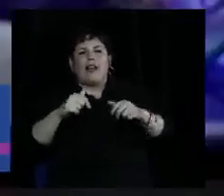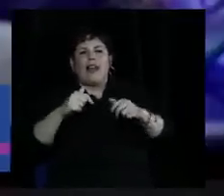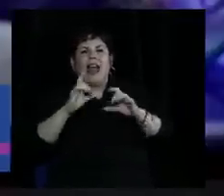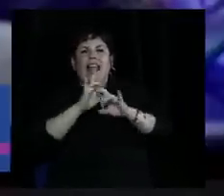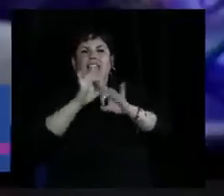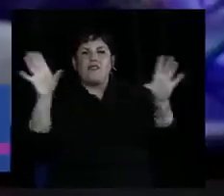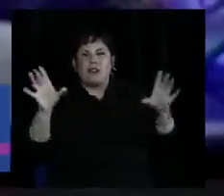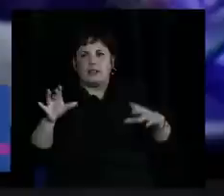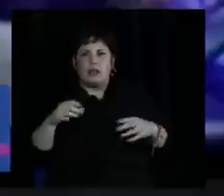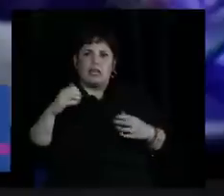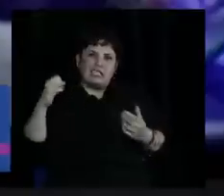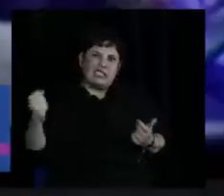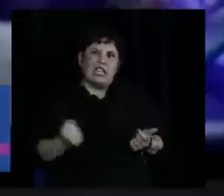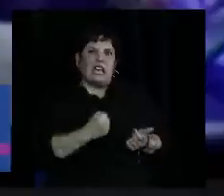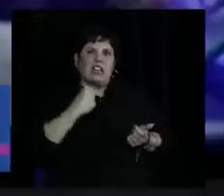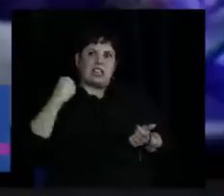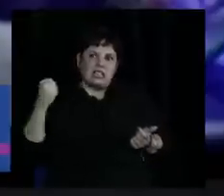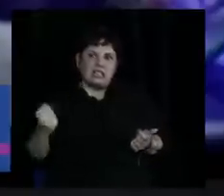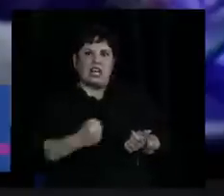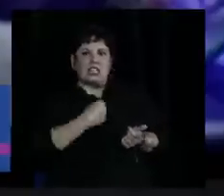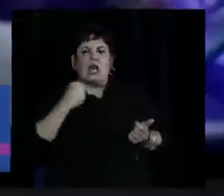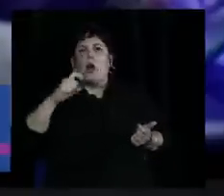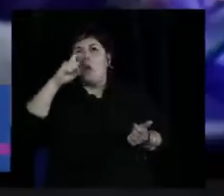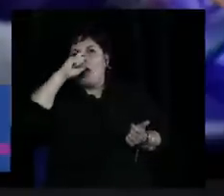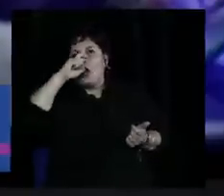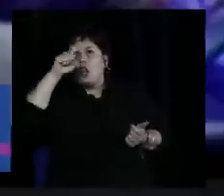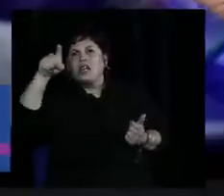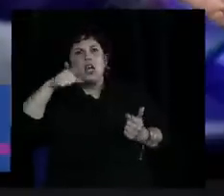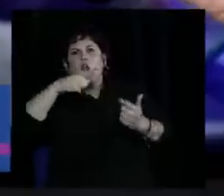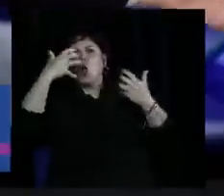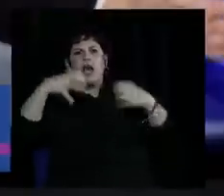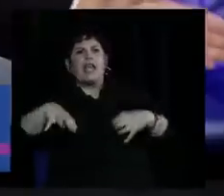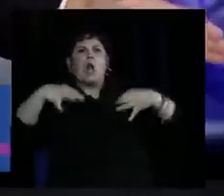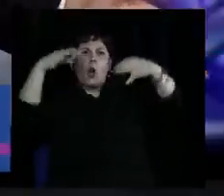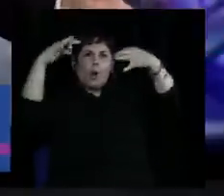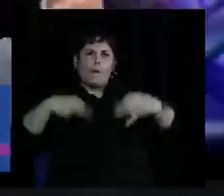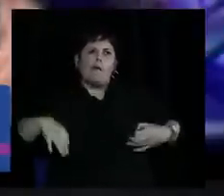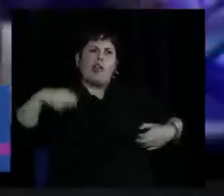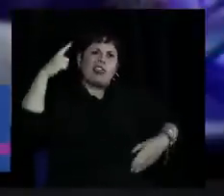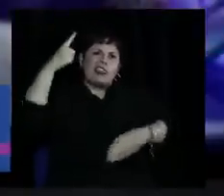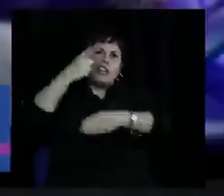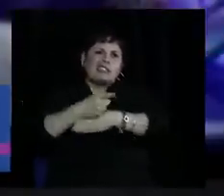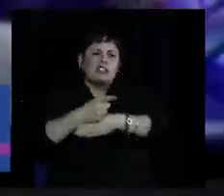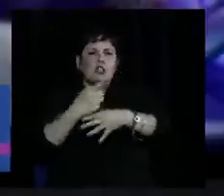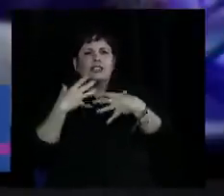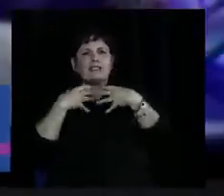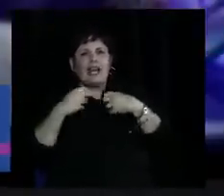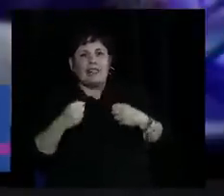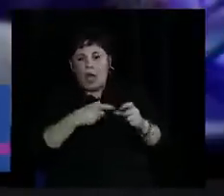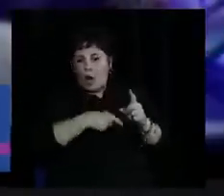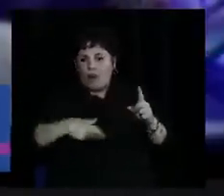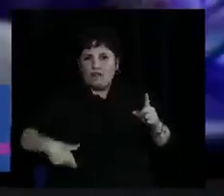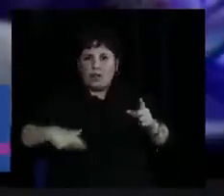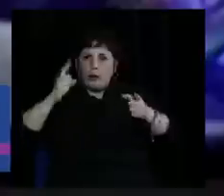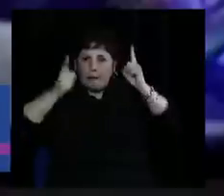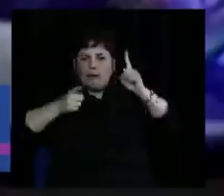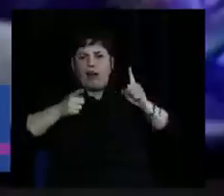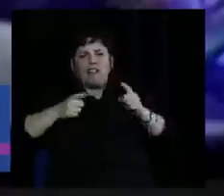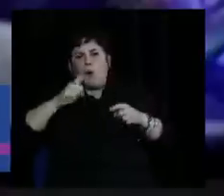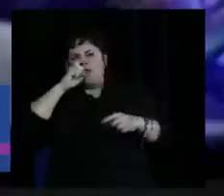vienen insistiendo con eso. De hecho, en la ciudad de Buenos Aires no quieren cumplir los decretos de medidas sanitarias que toma el gobierno nacional